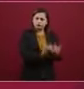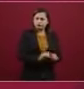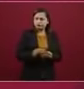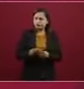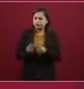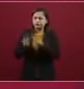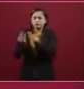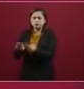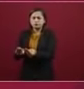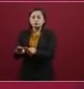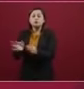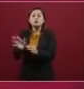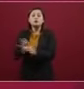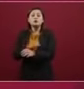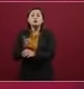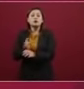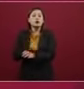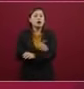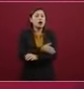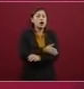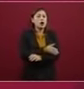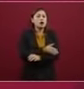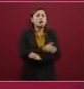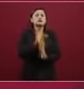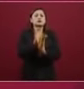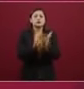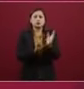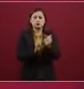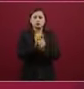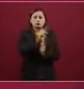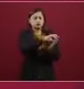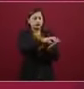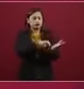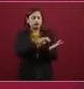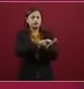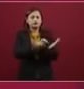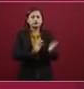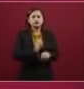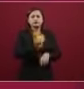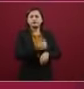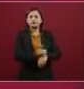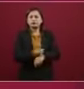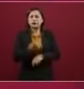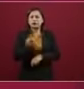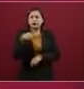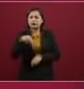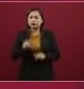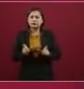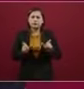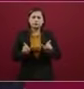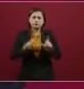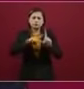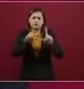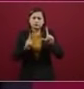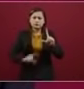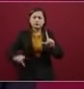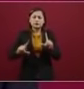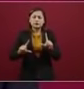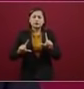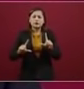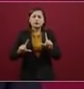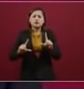se trabajaron las modificaciones constitucionales para crear la Guardia Nacional con los coordinadores de